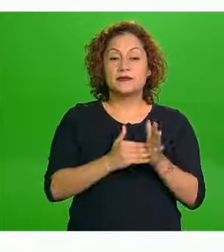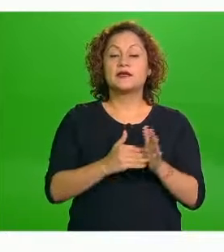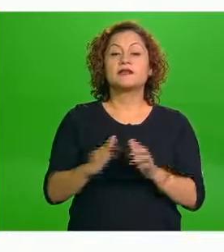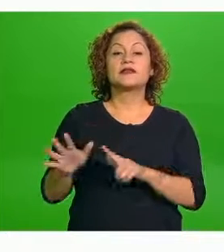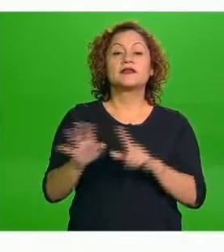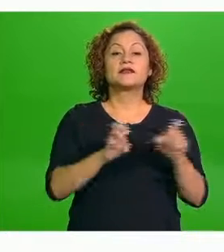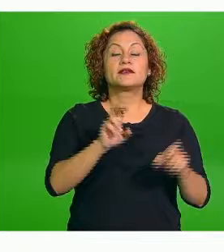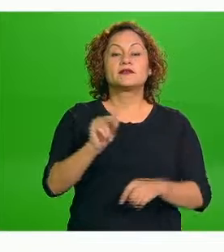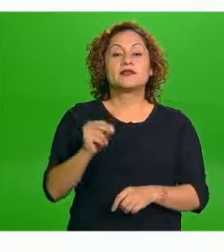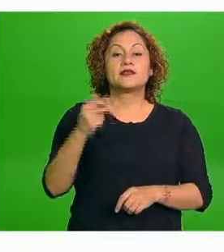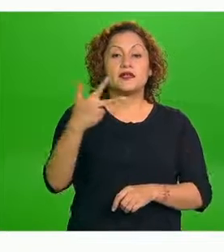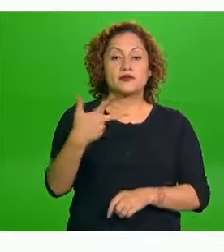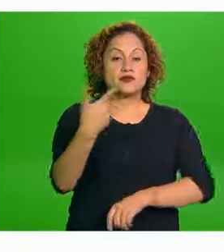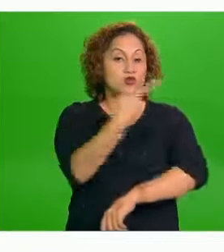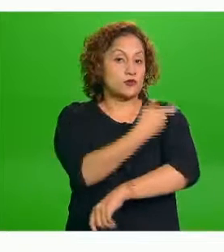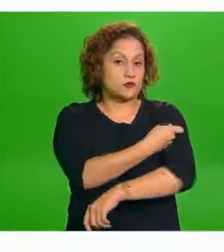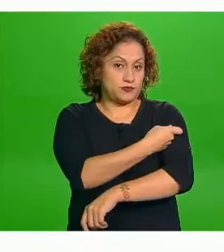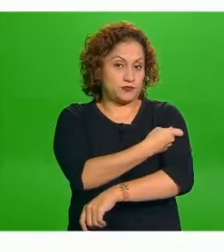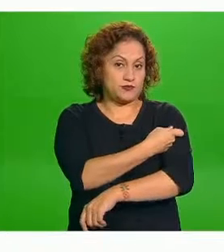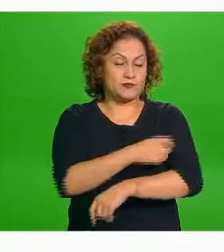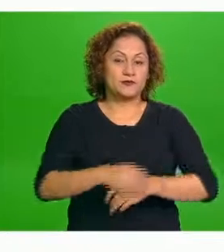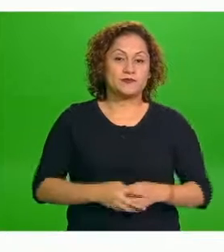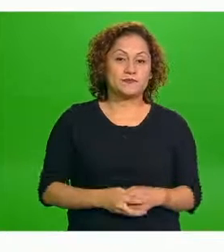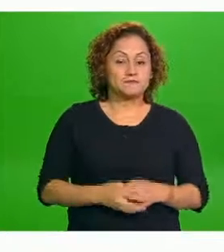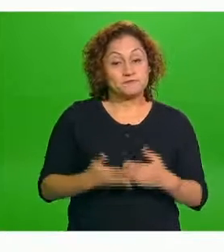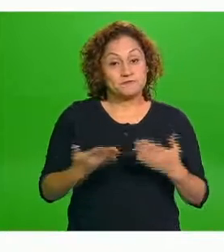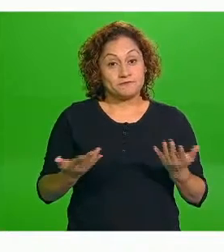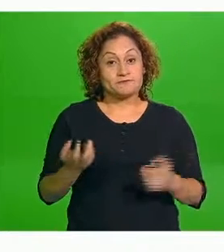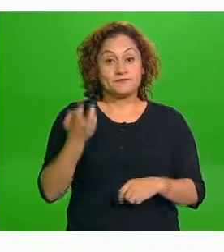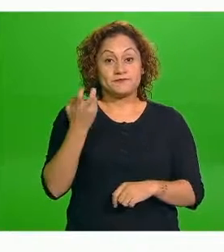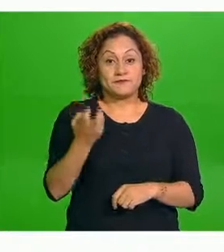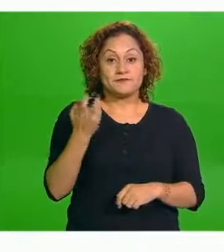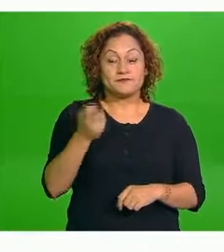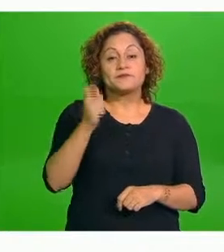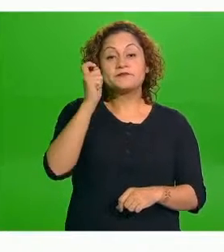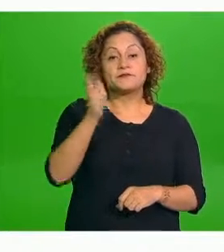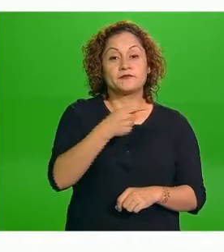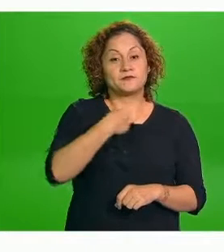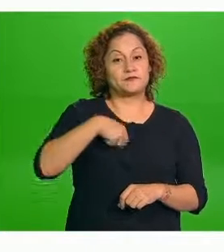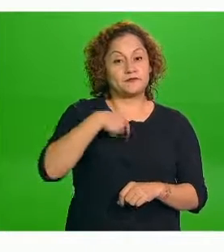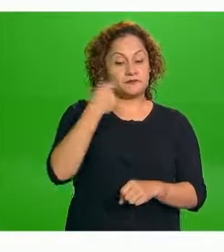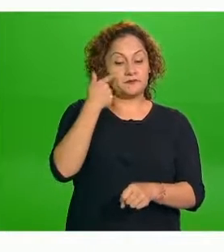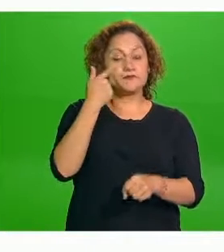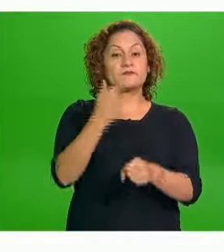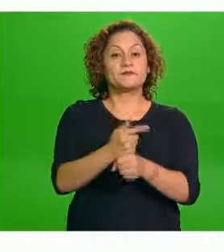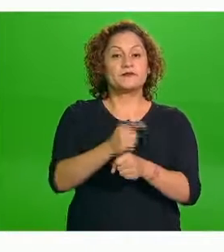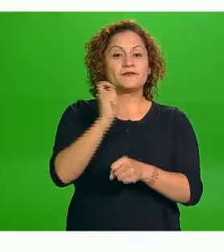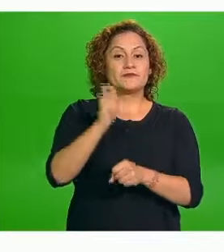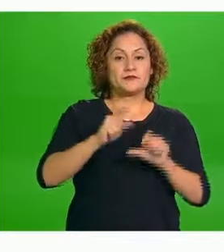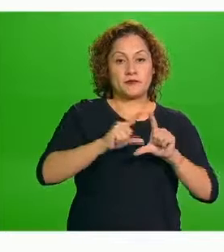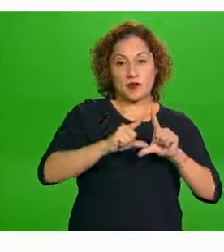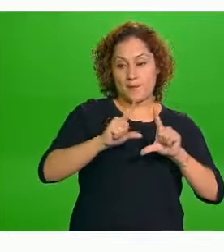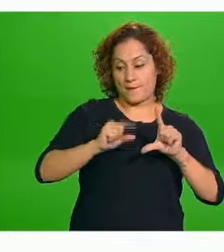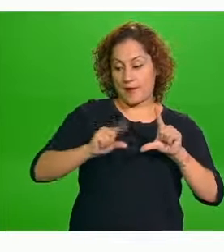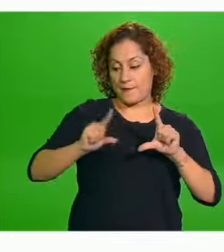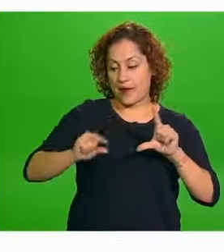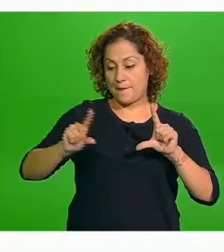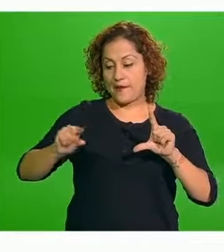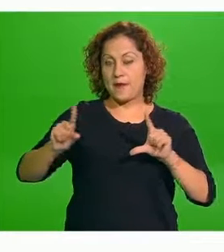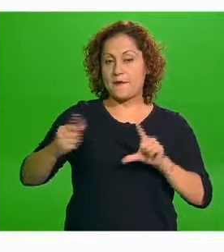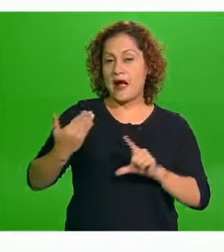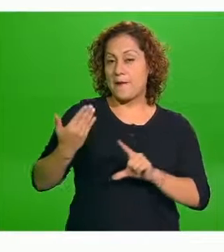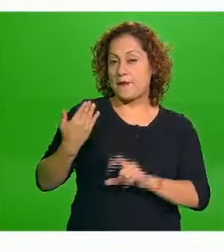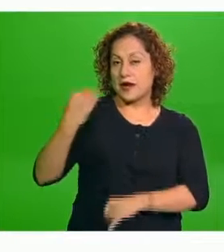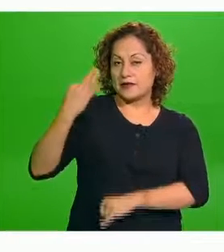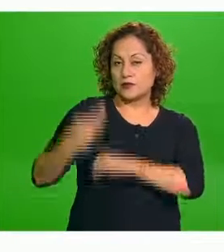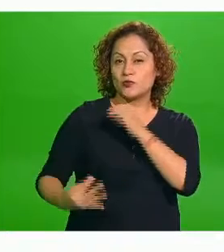467,788 dosis de vacuna, lo cual, pues además nos permite evidenciar, cuando vemos las barras de la última semana, que ha sido una